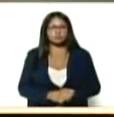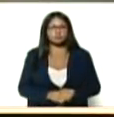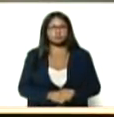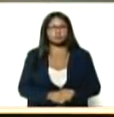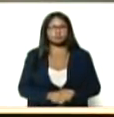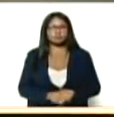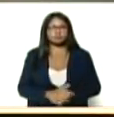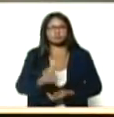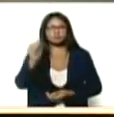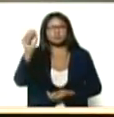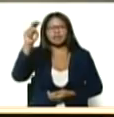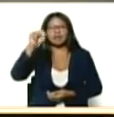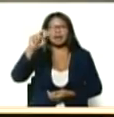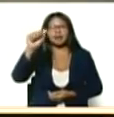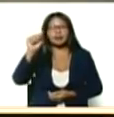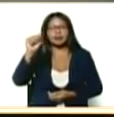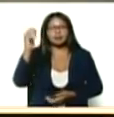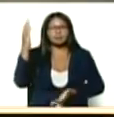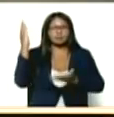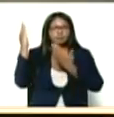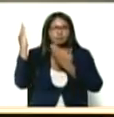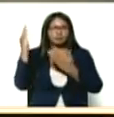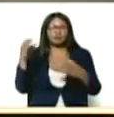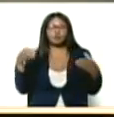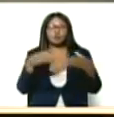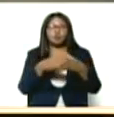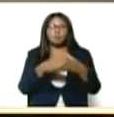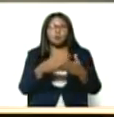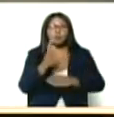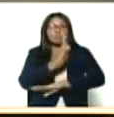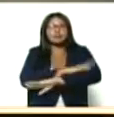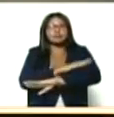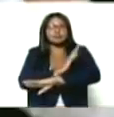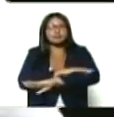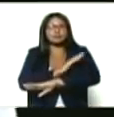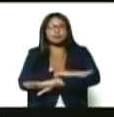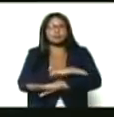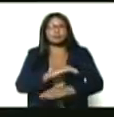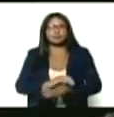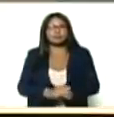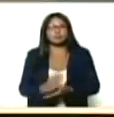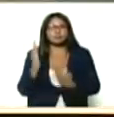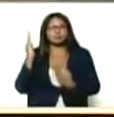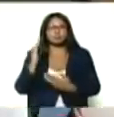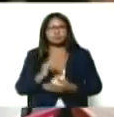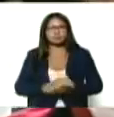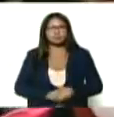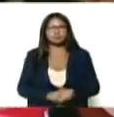Ana Fuentes, comisionada de disciplina.